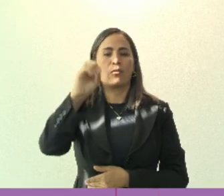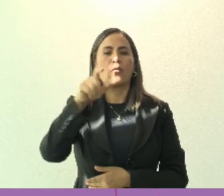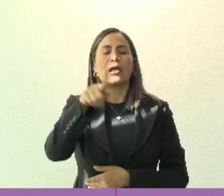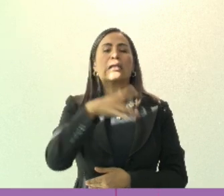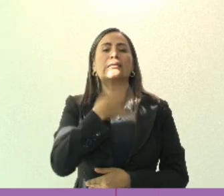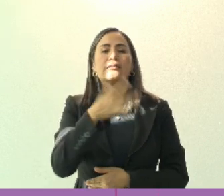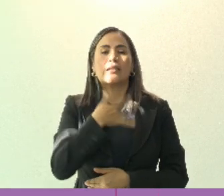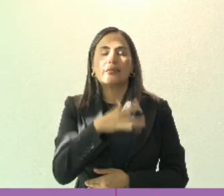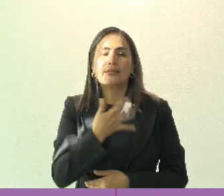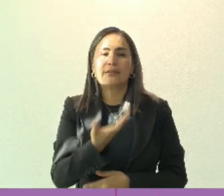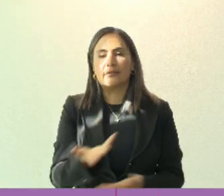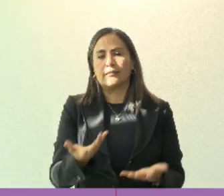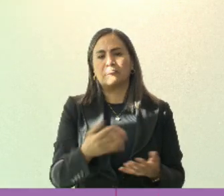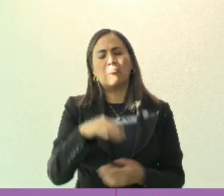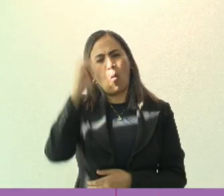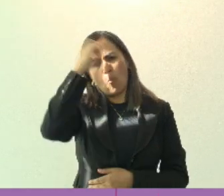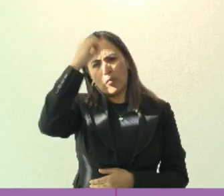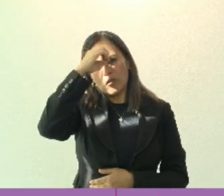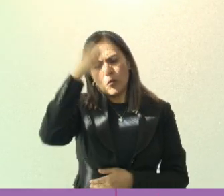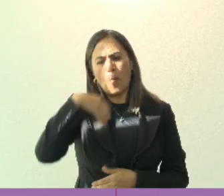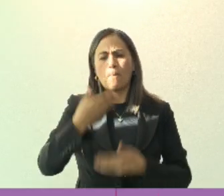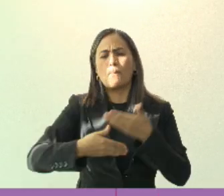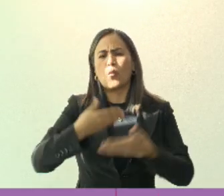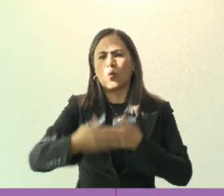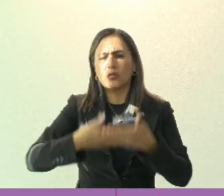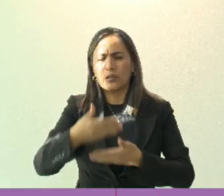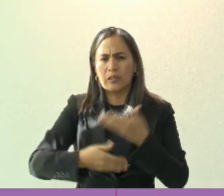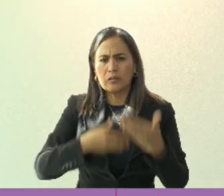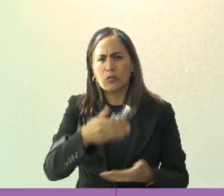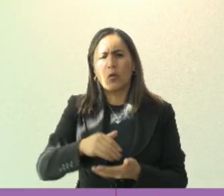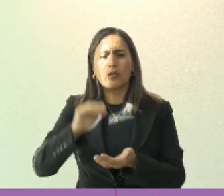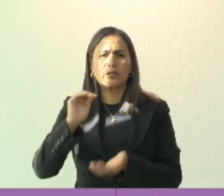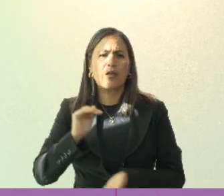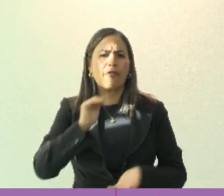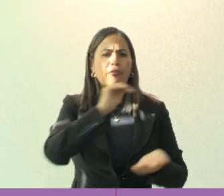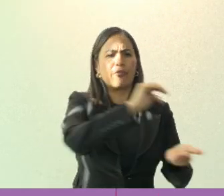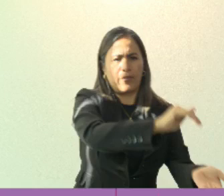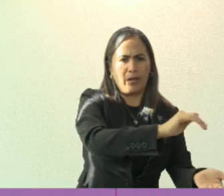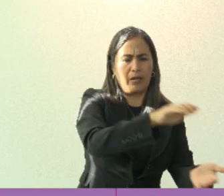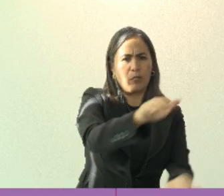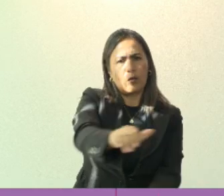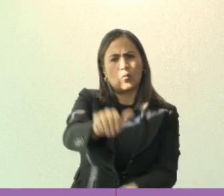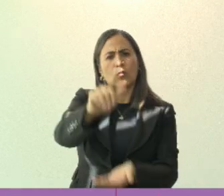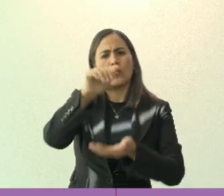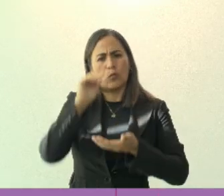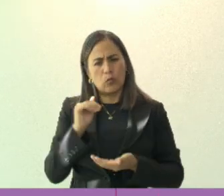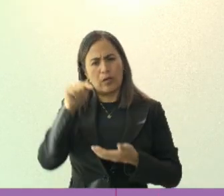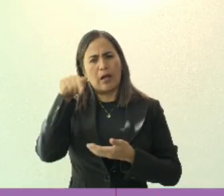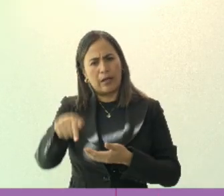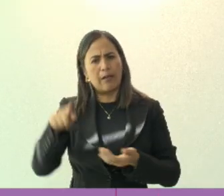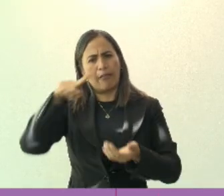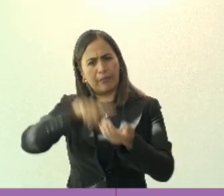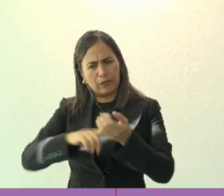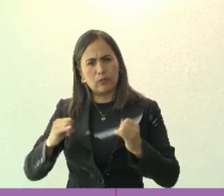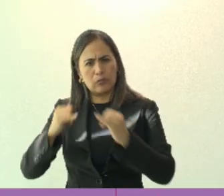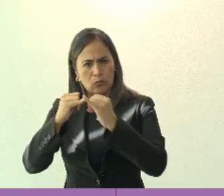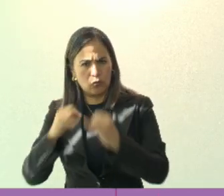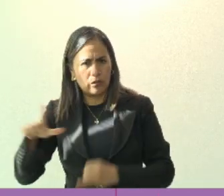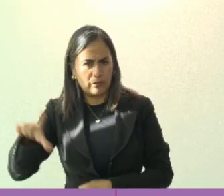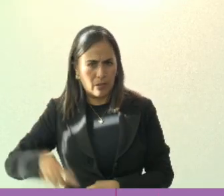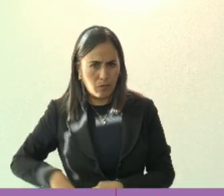considera que es la importancia de los procesos de entrega-recepción en las instituciones públicas y cuáles son los